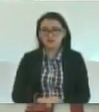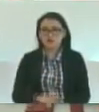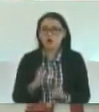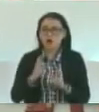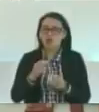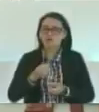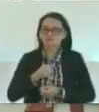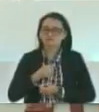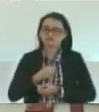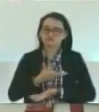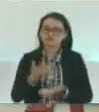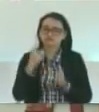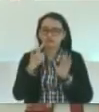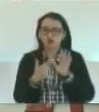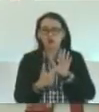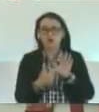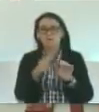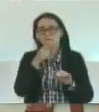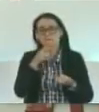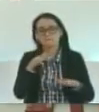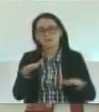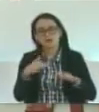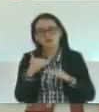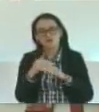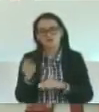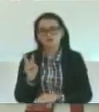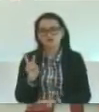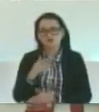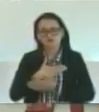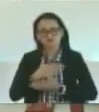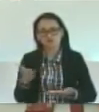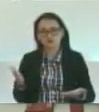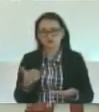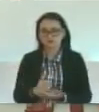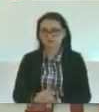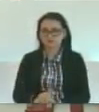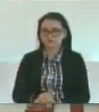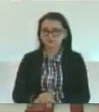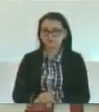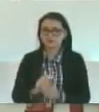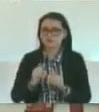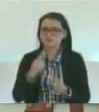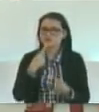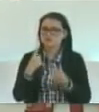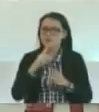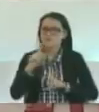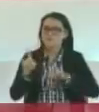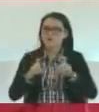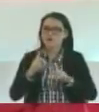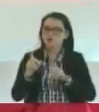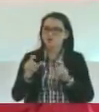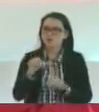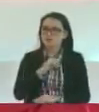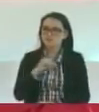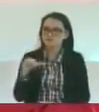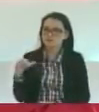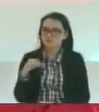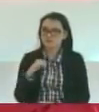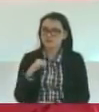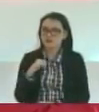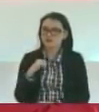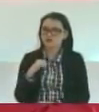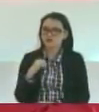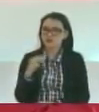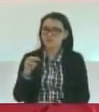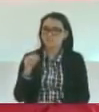manera natural, bella como es nuestro país. Estoy a la orden. Bien, para iniciar el ciclo de preguntas por los medios privados nacionales, tiene la palabra